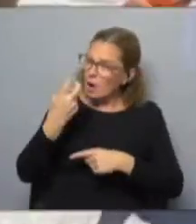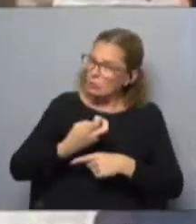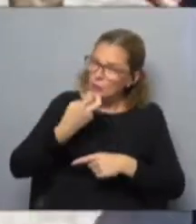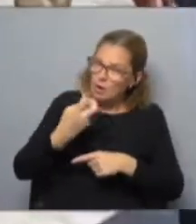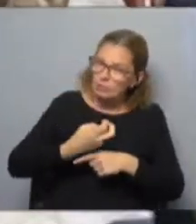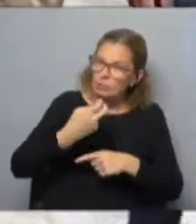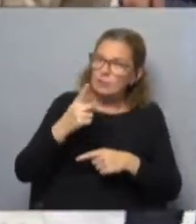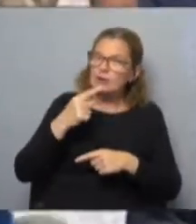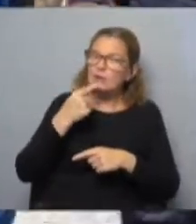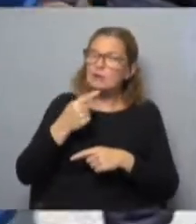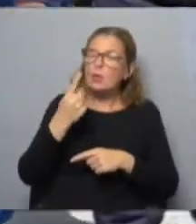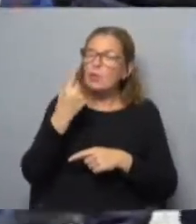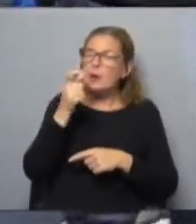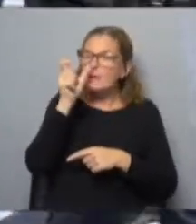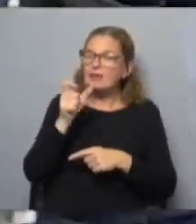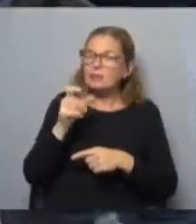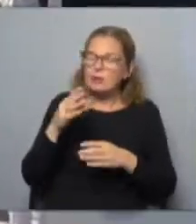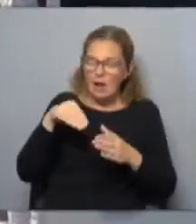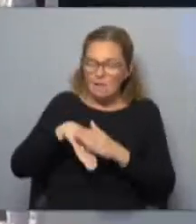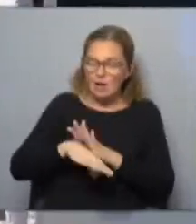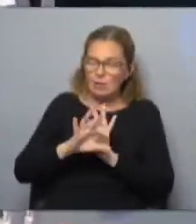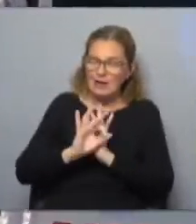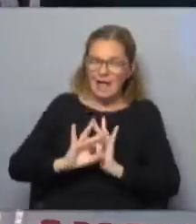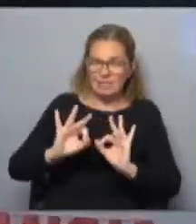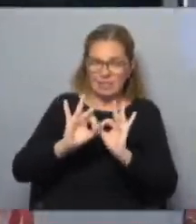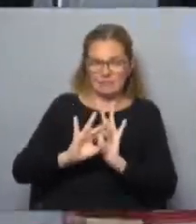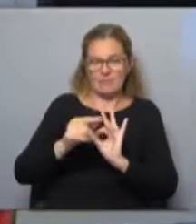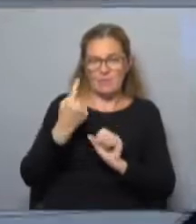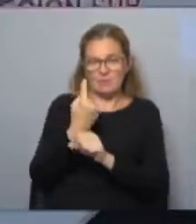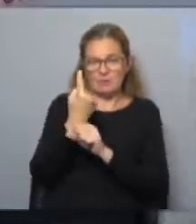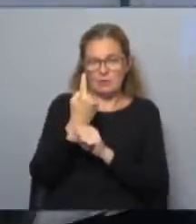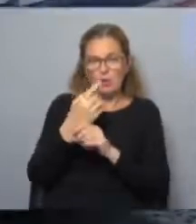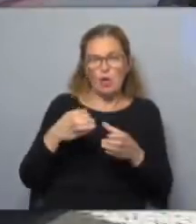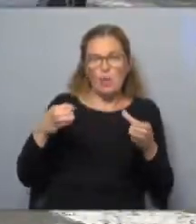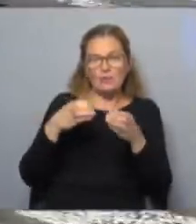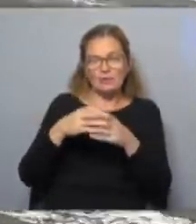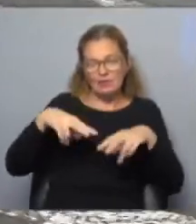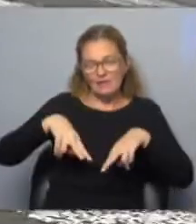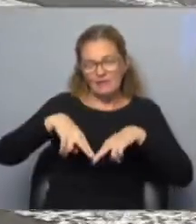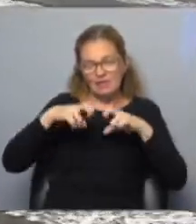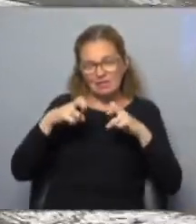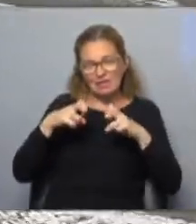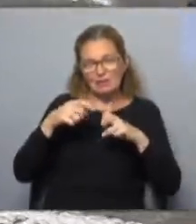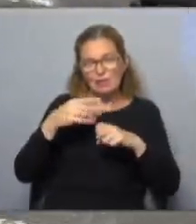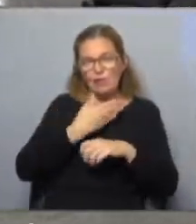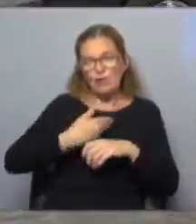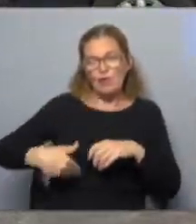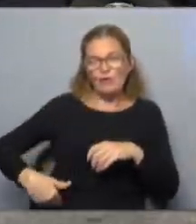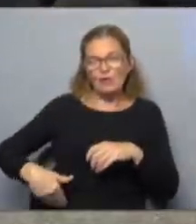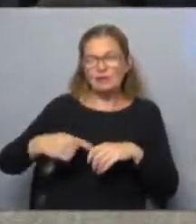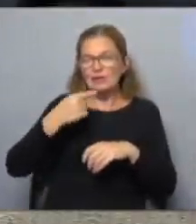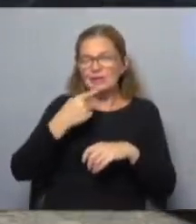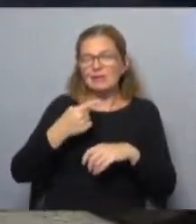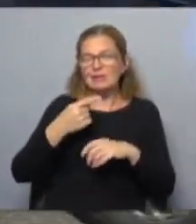confirmar que no permanece ninguna persona bajo los escombros. Mientras tanto una comisión está investigando el incidente y el gobierno cubano ha